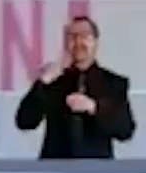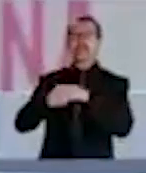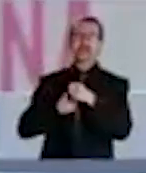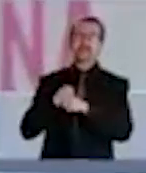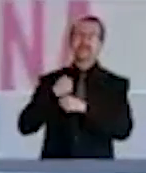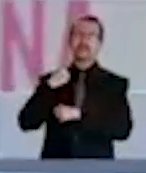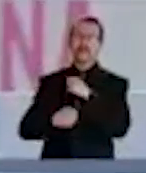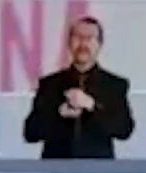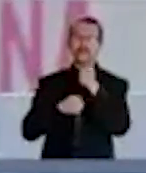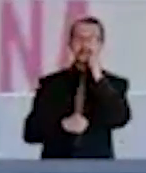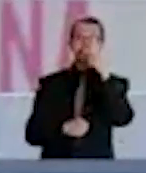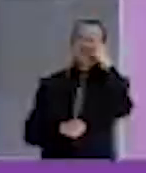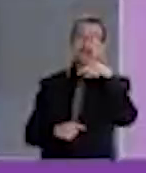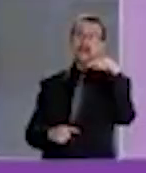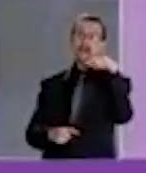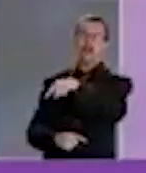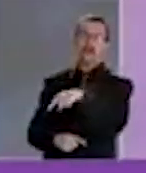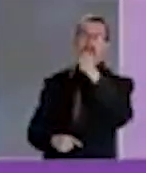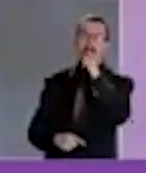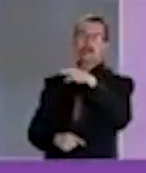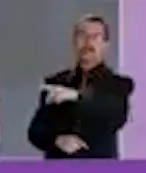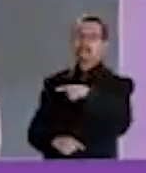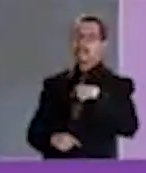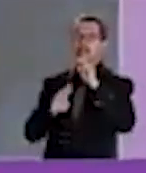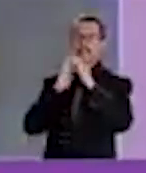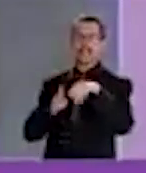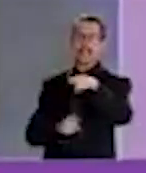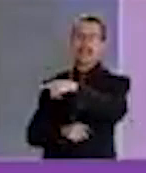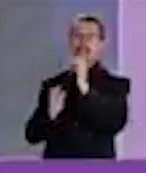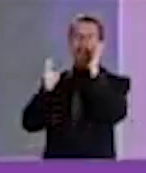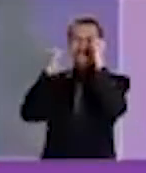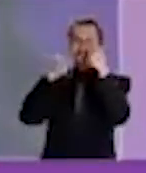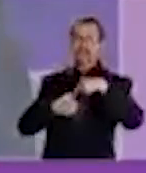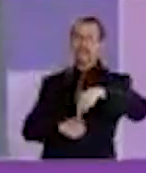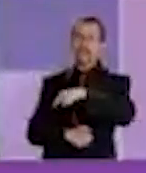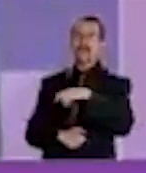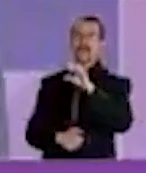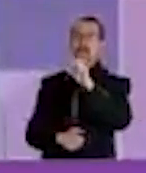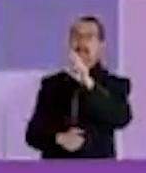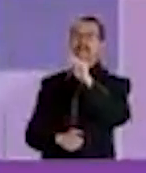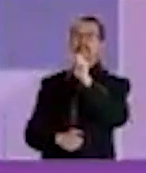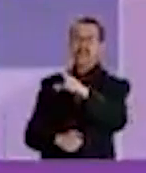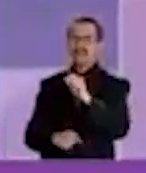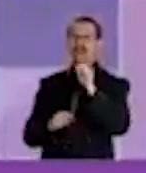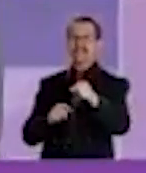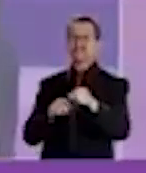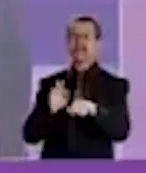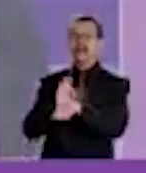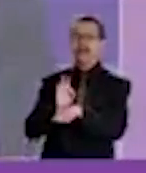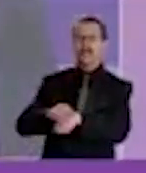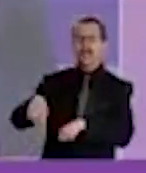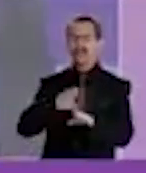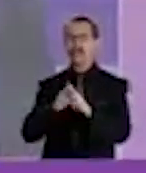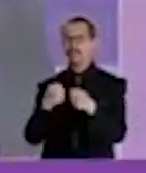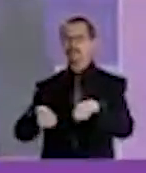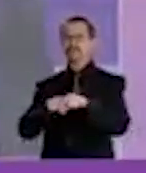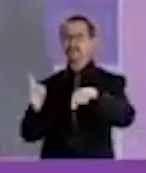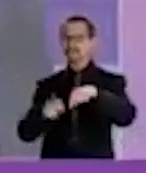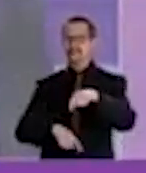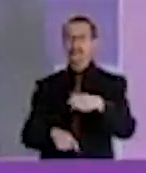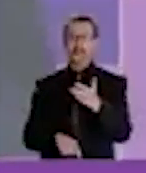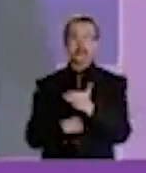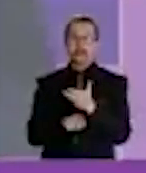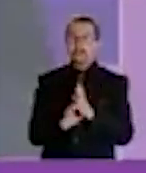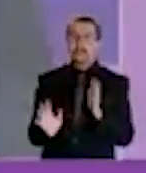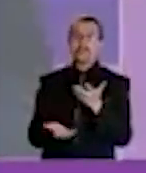combatir a los cárteles de las drogas que las drogas no lleguen a eeuu que estaría un gobierno encabezado por usted si usted